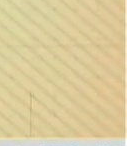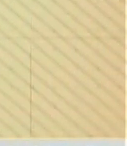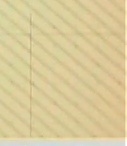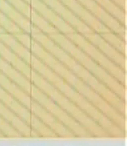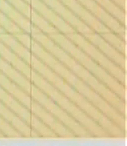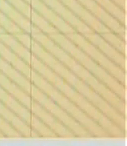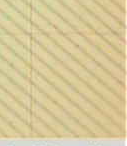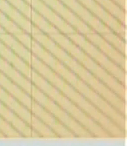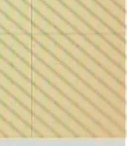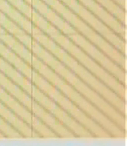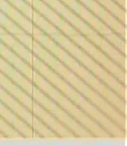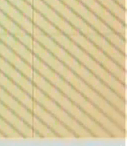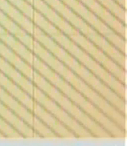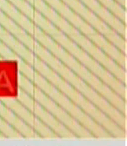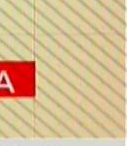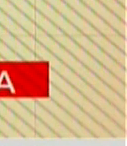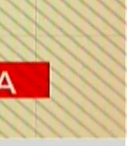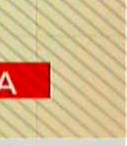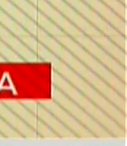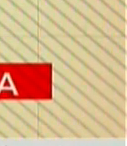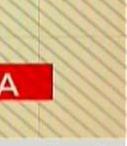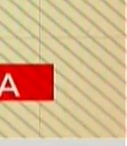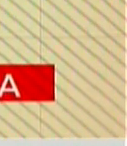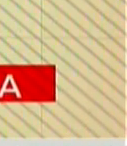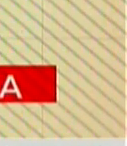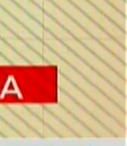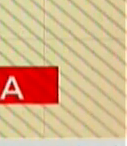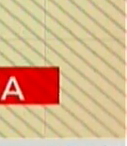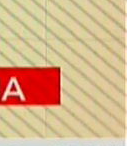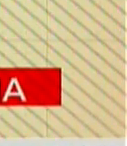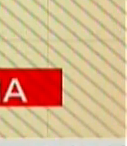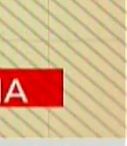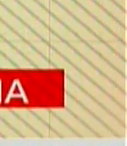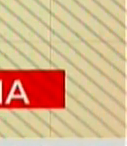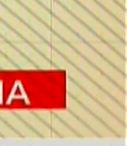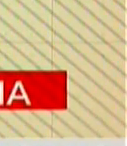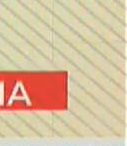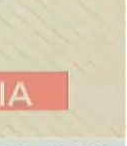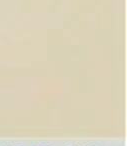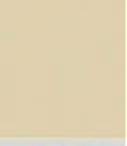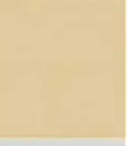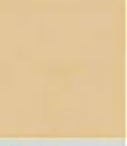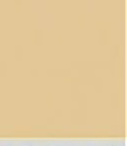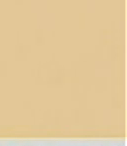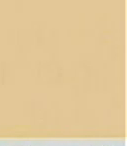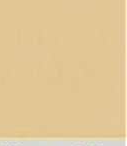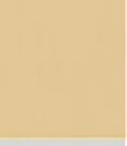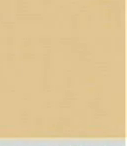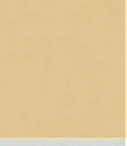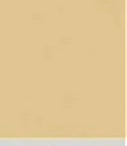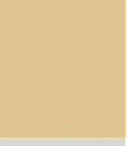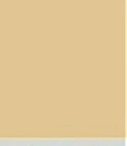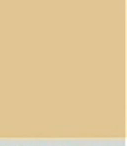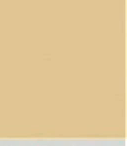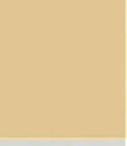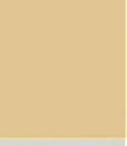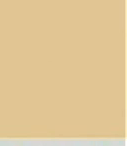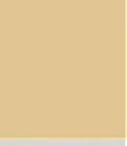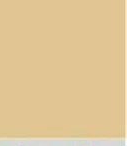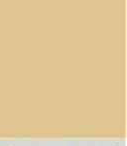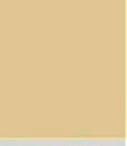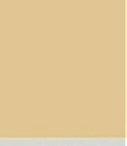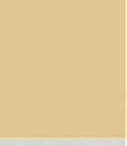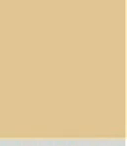puedes tener el control de tu vida. Ponle distancia a la COVID-19. Cuidarnos, amarnos,